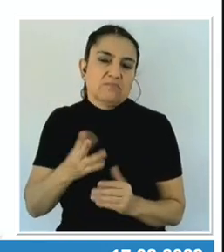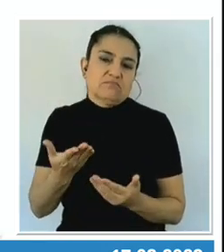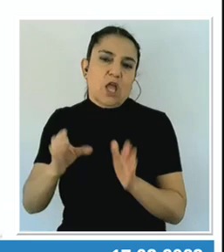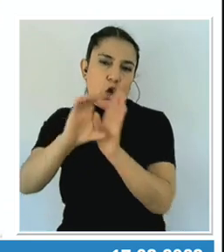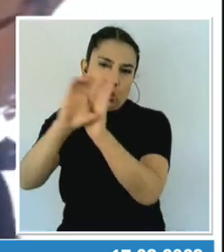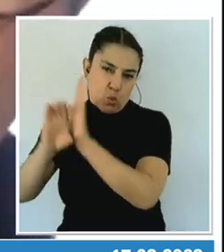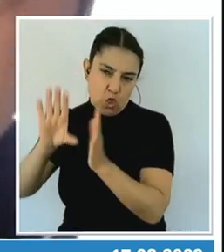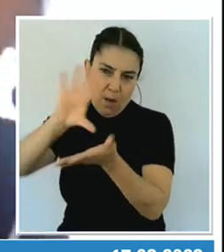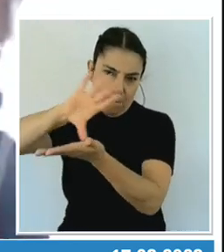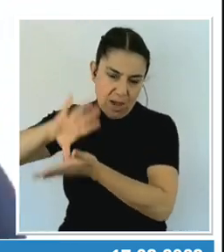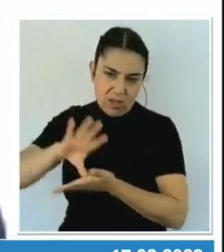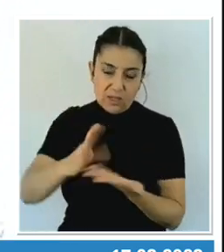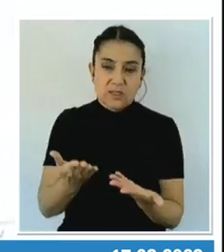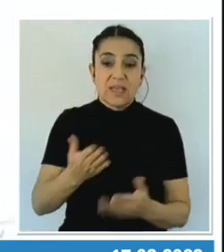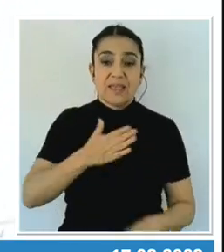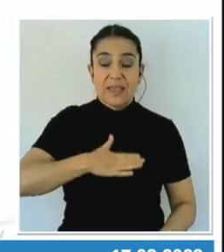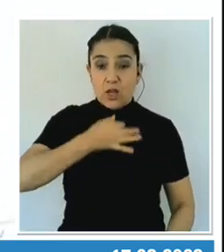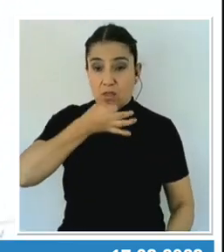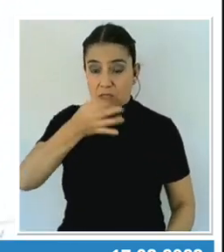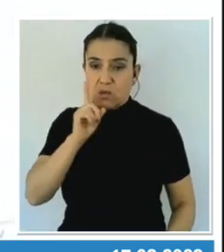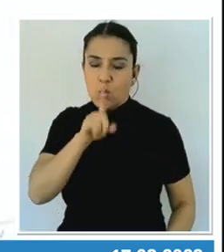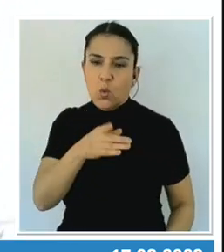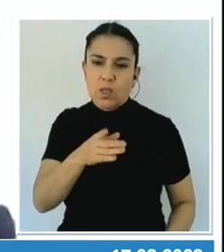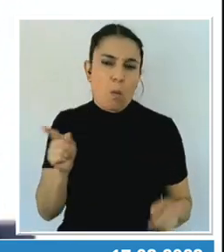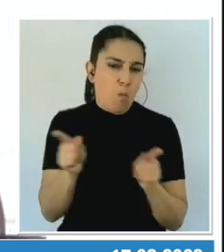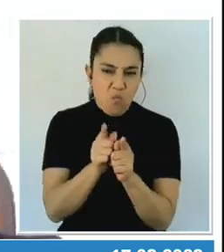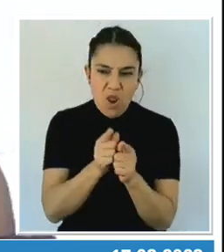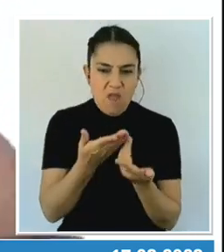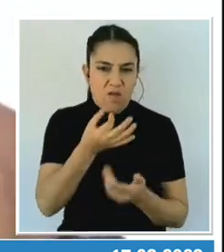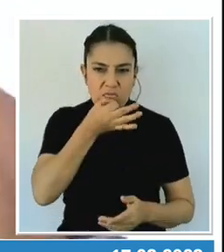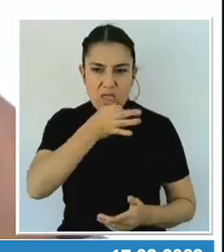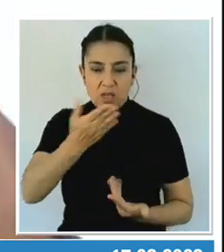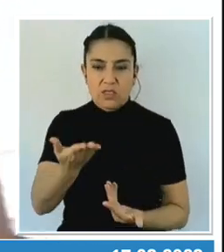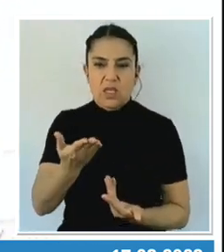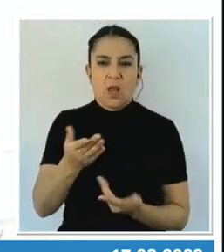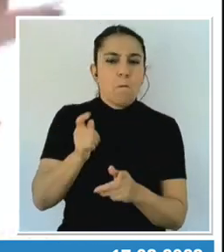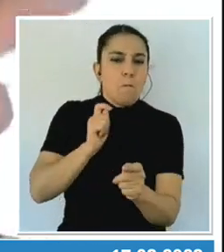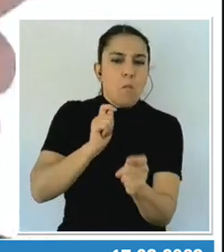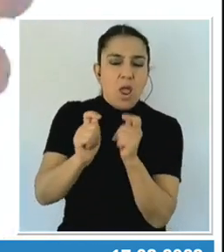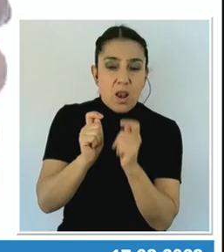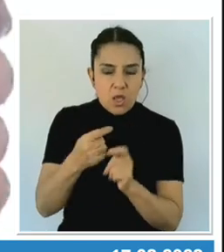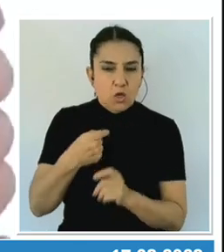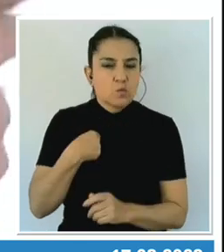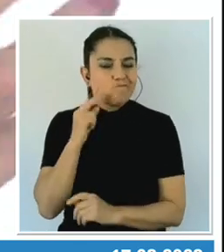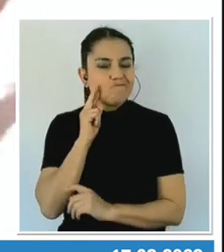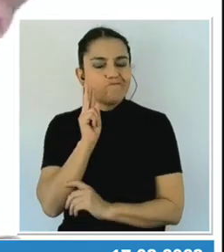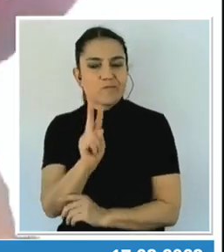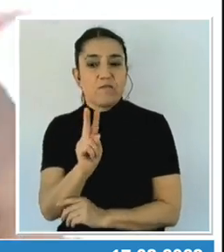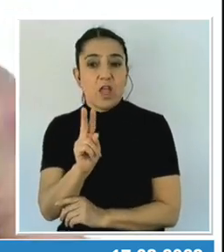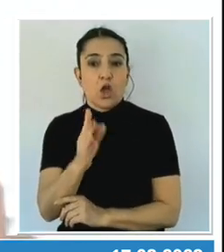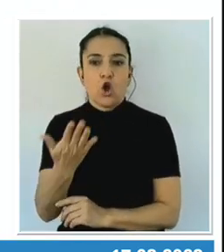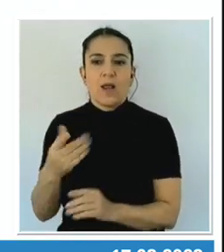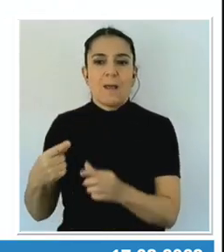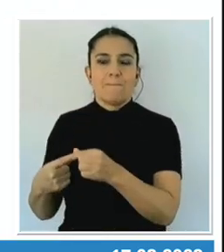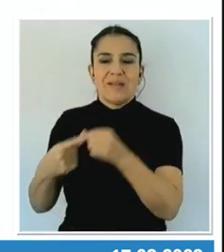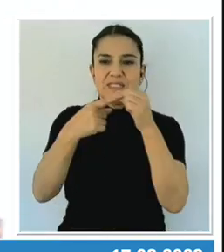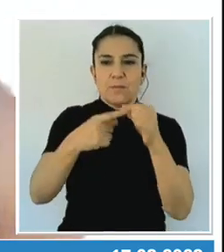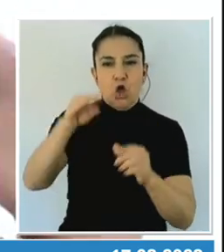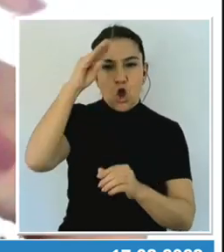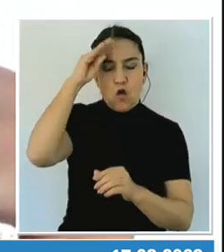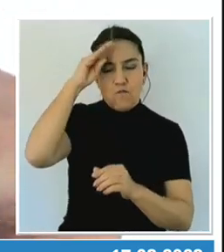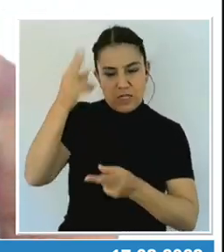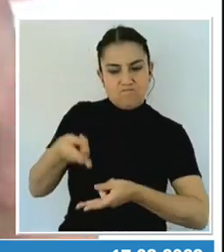muy brevemente a los riesgos que yo visualizo con la introducción del principio de confianza legítima, ¿no? Y